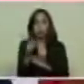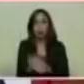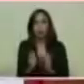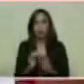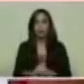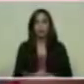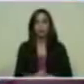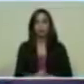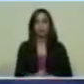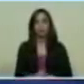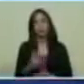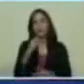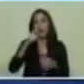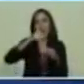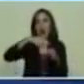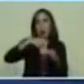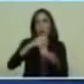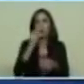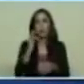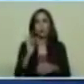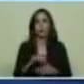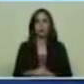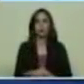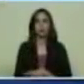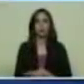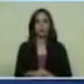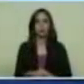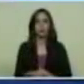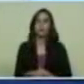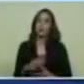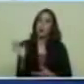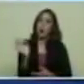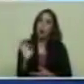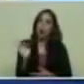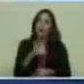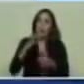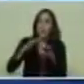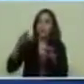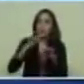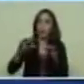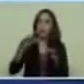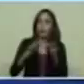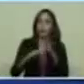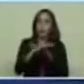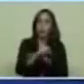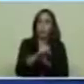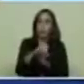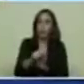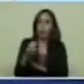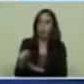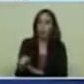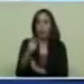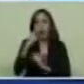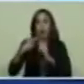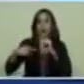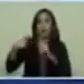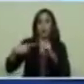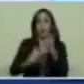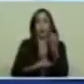para ahorrar, o compre petro y con esos Petro puede hacer